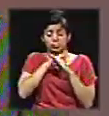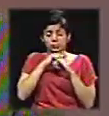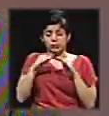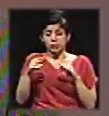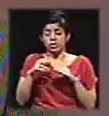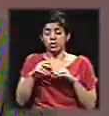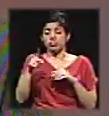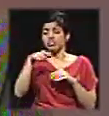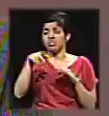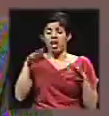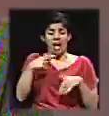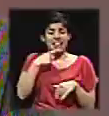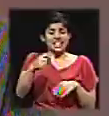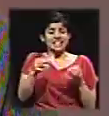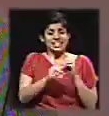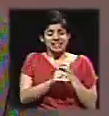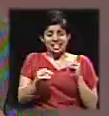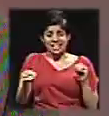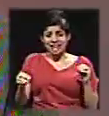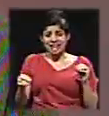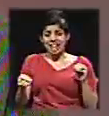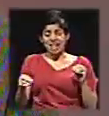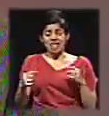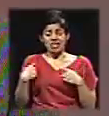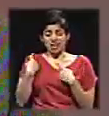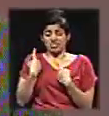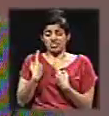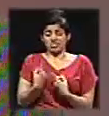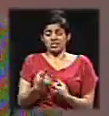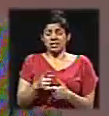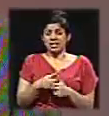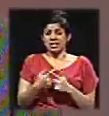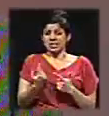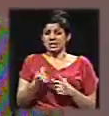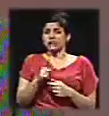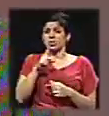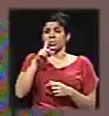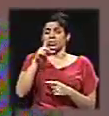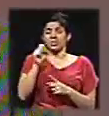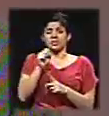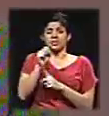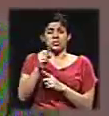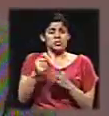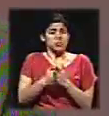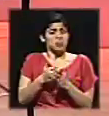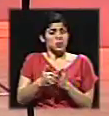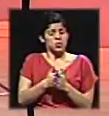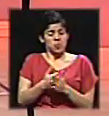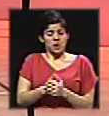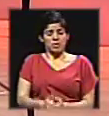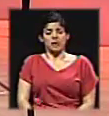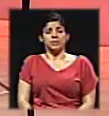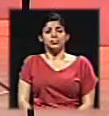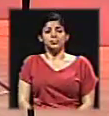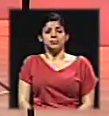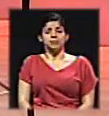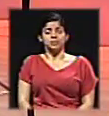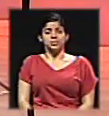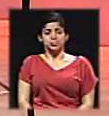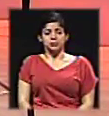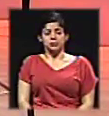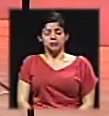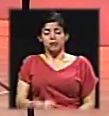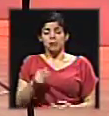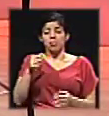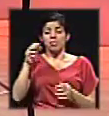este momento, uh-huh. hasta este momento, es un fenómeno absolutamente nuevo uh-huh. en el panorama político